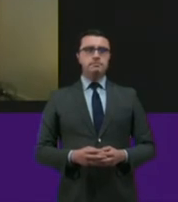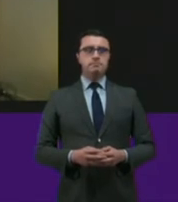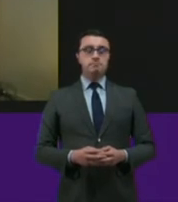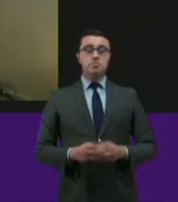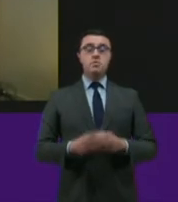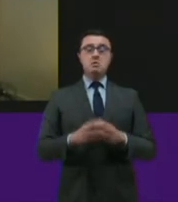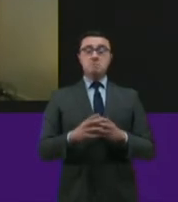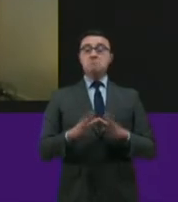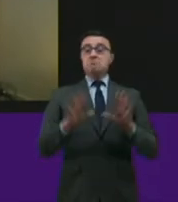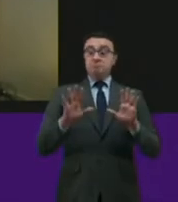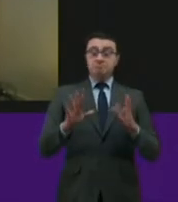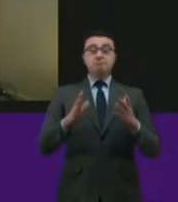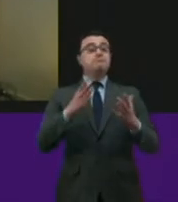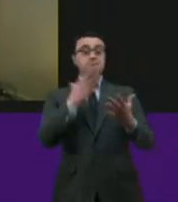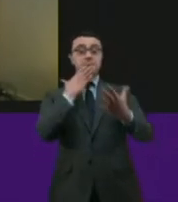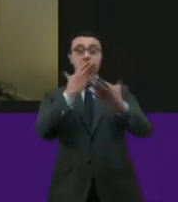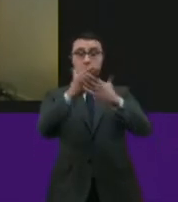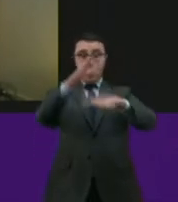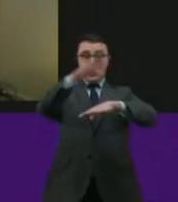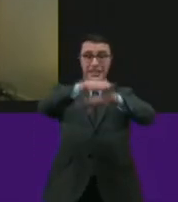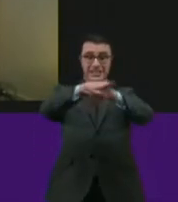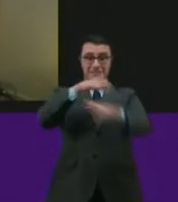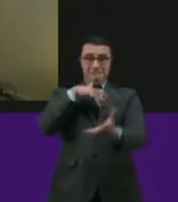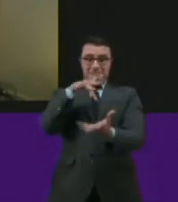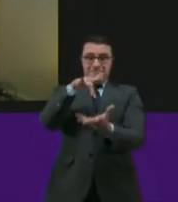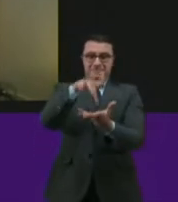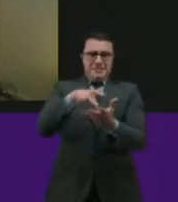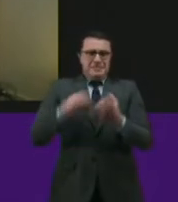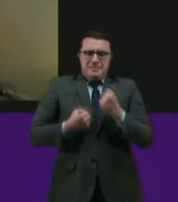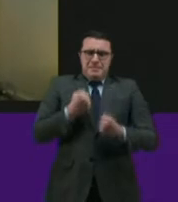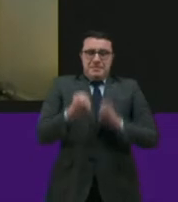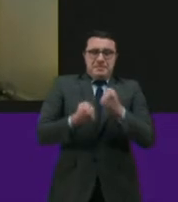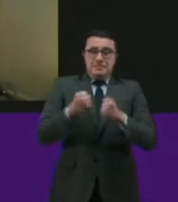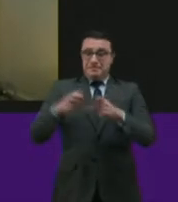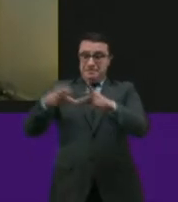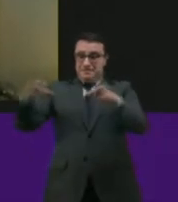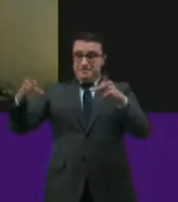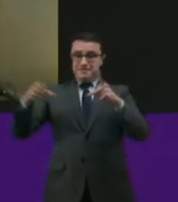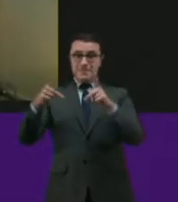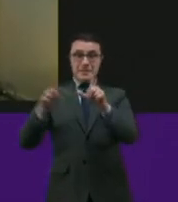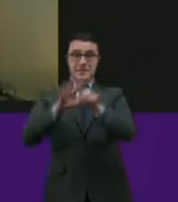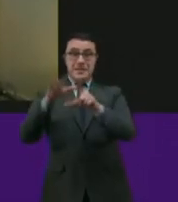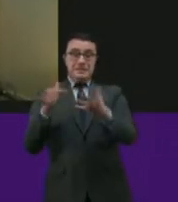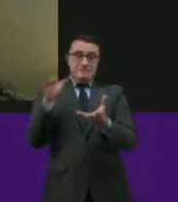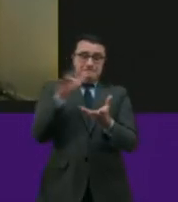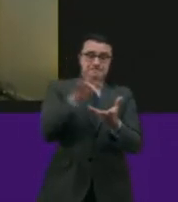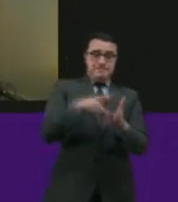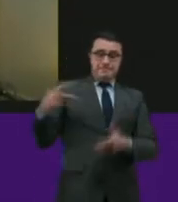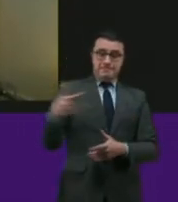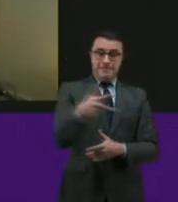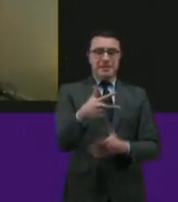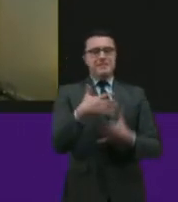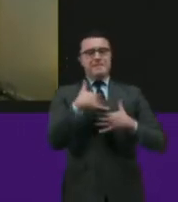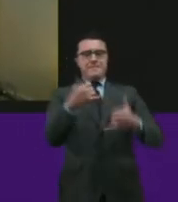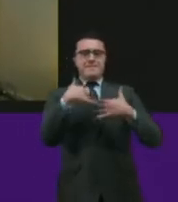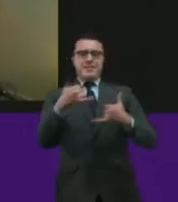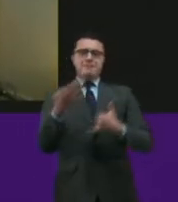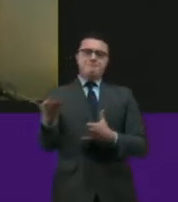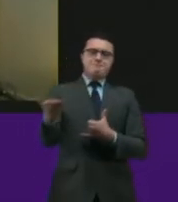Bueno, buenas tardes. Ya llegué por acá corriendo al set. Feliz de estar acá con todos